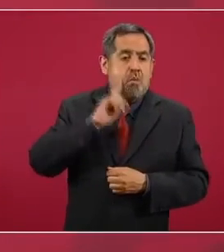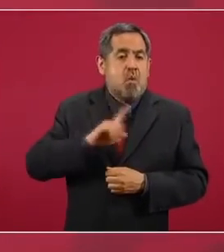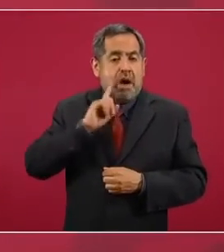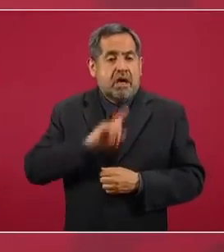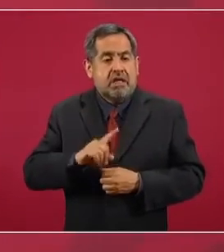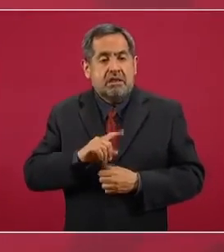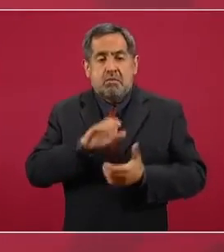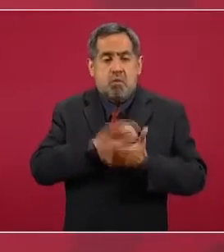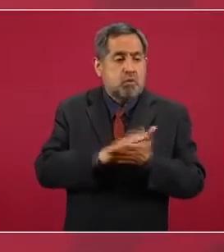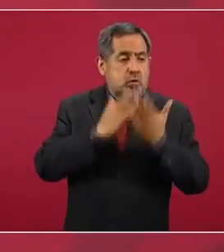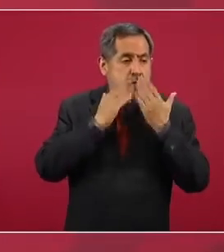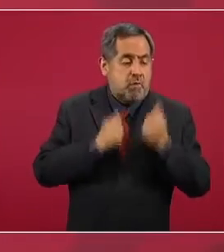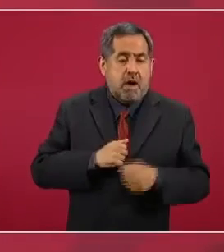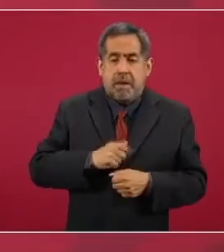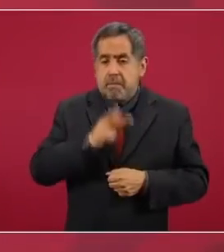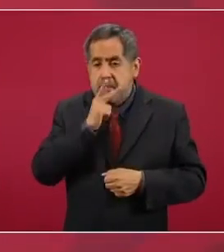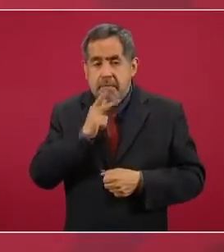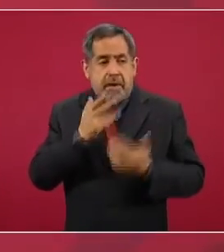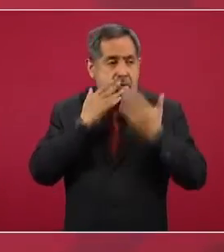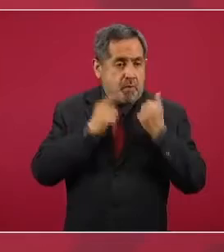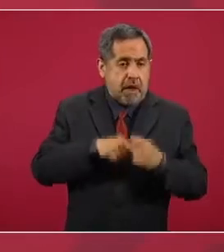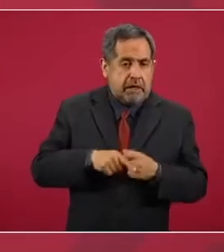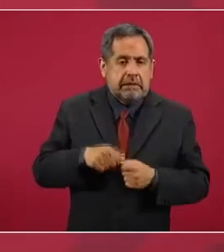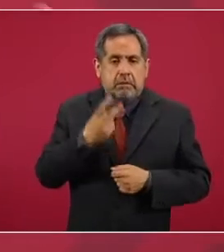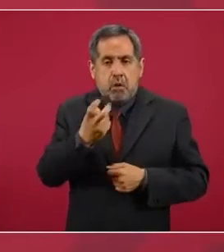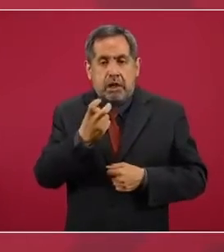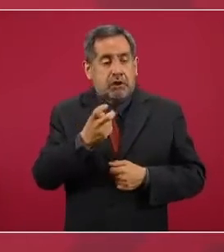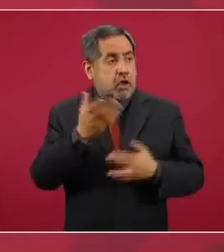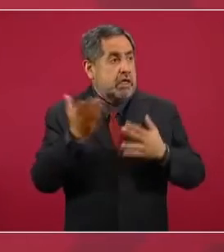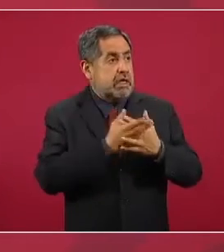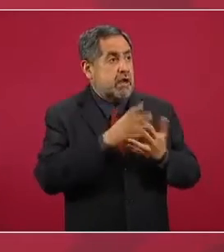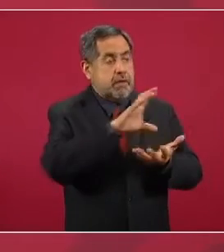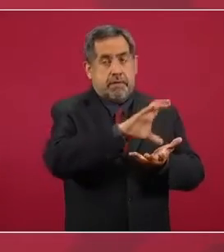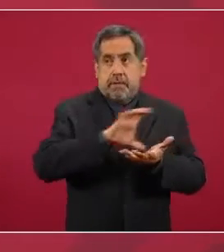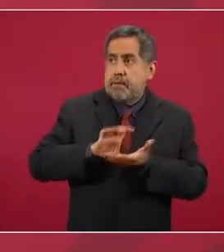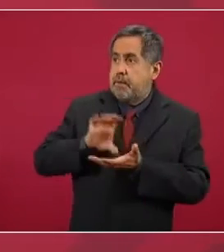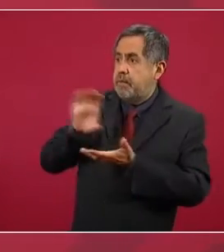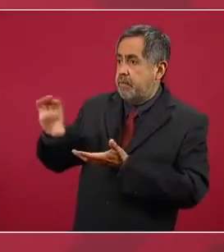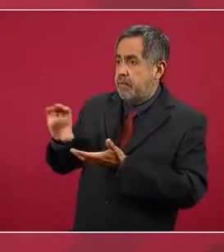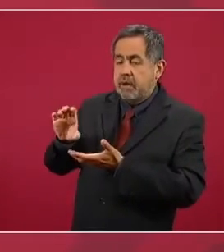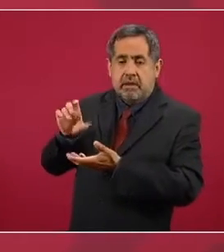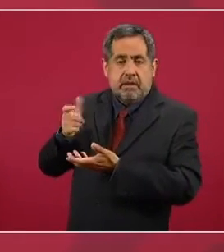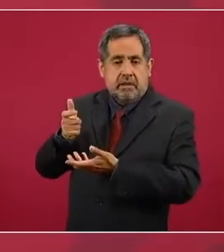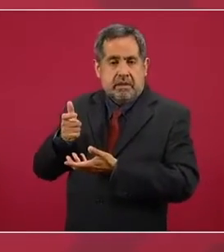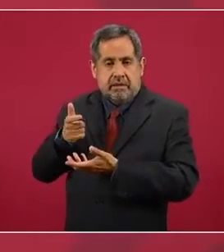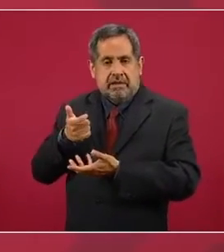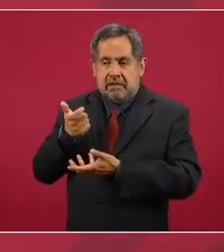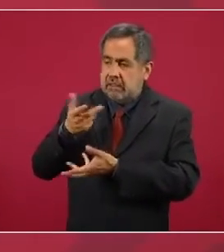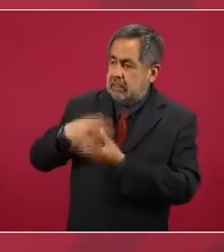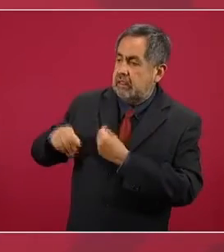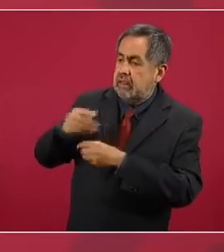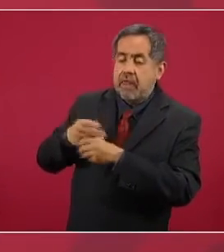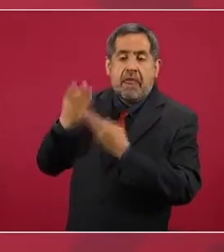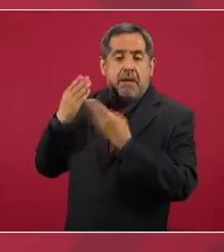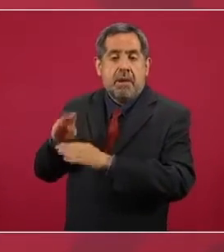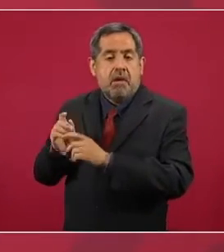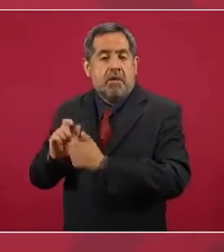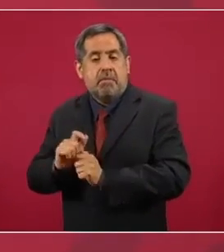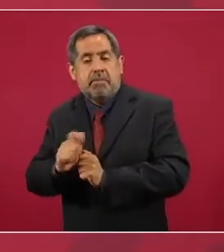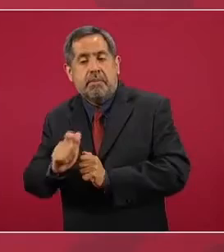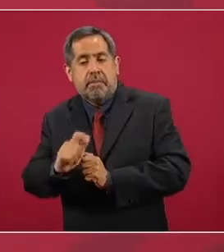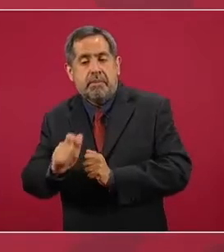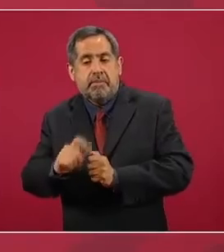huérfanos, y se creó un fideicomiso con ese dinero que se devolvió para entregar